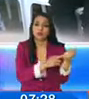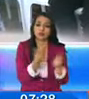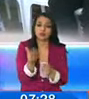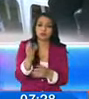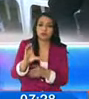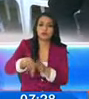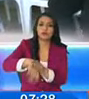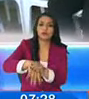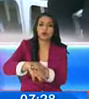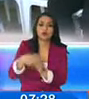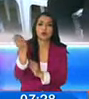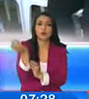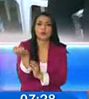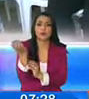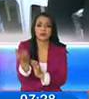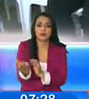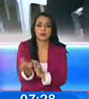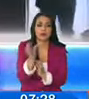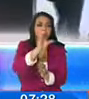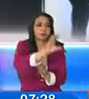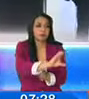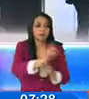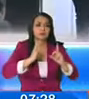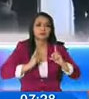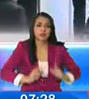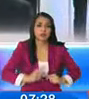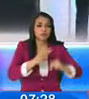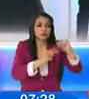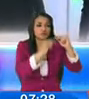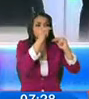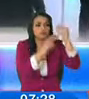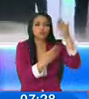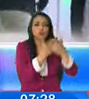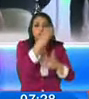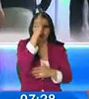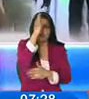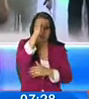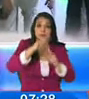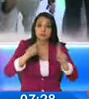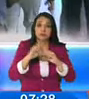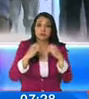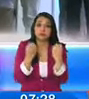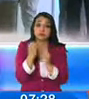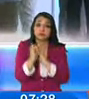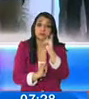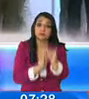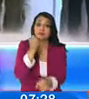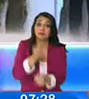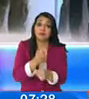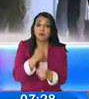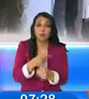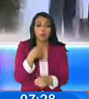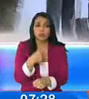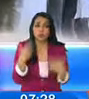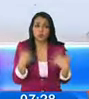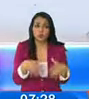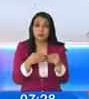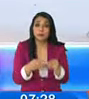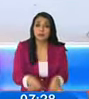fondo de pensiones para pasarlos a salud y construir nuevos hospitales. Pero según la OIT, no se tomó en cuenta que esto podría afectar